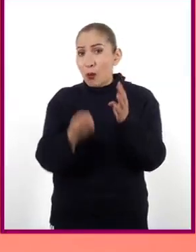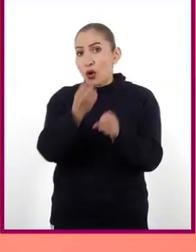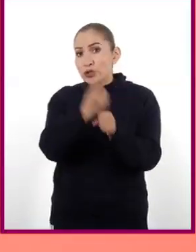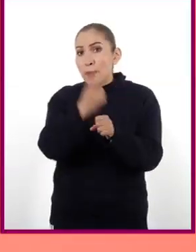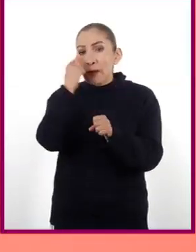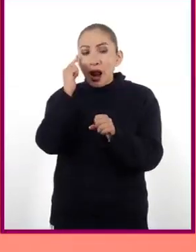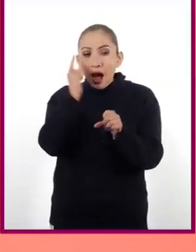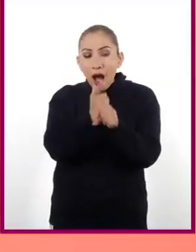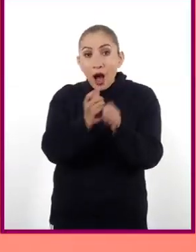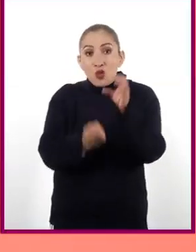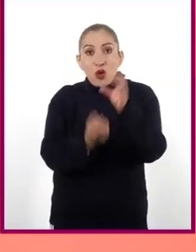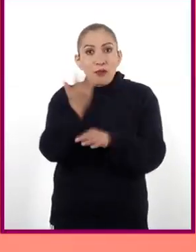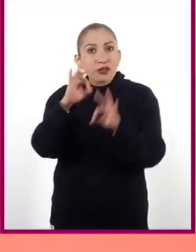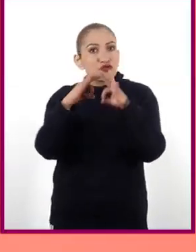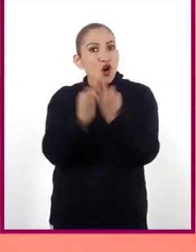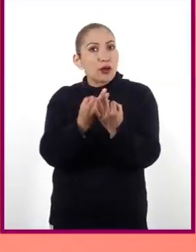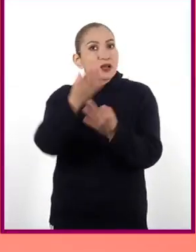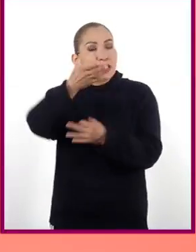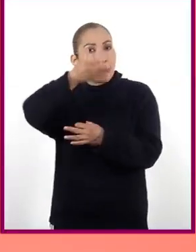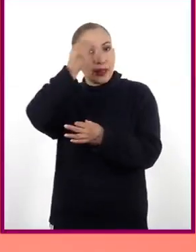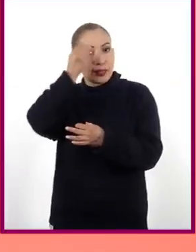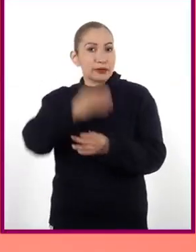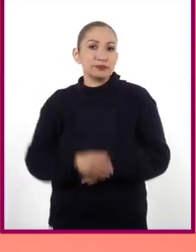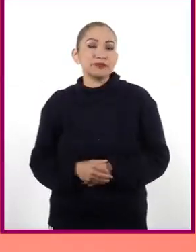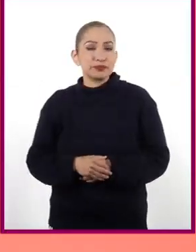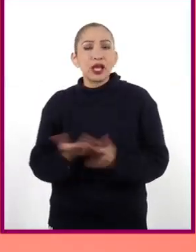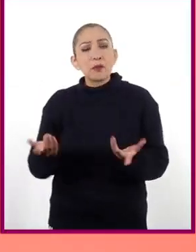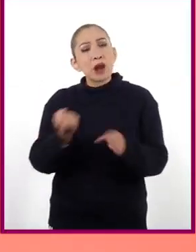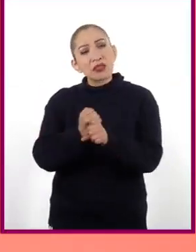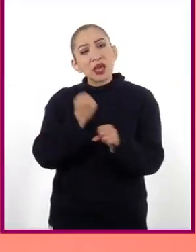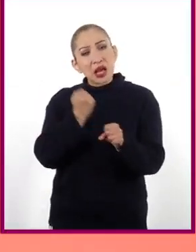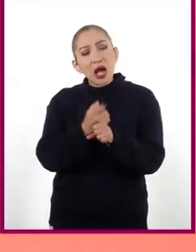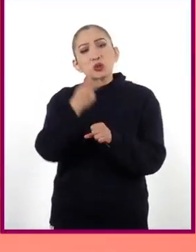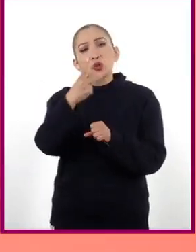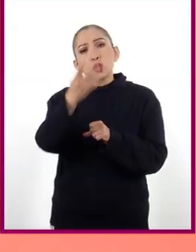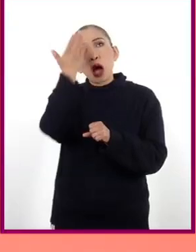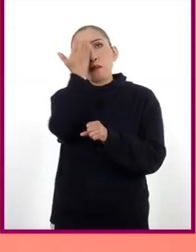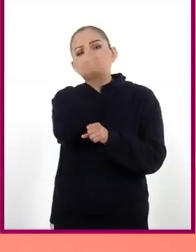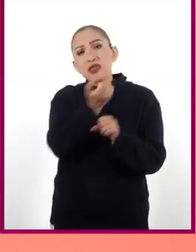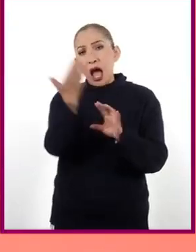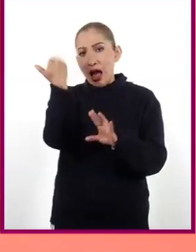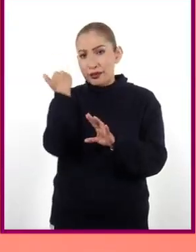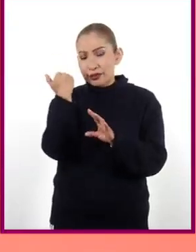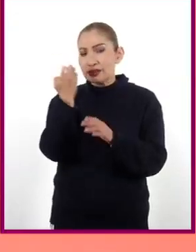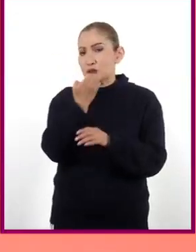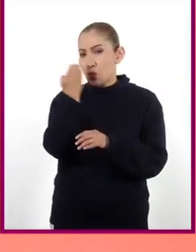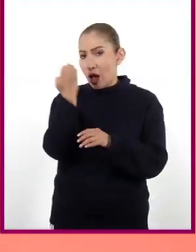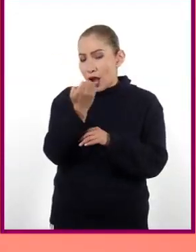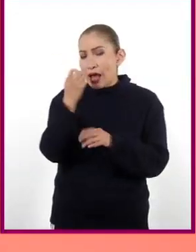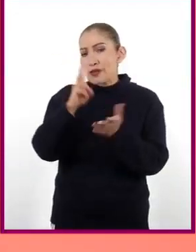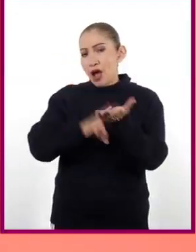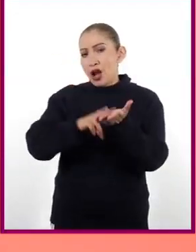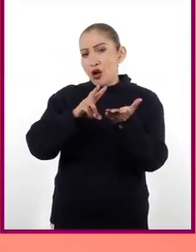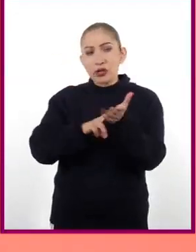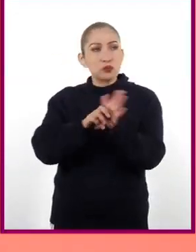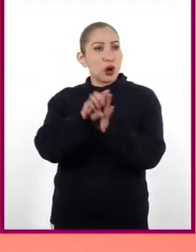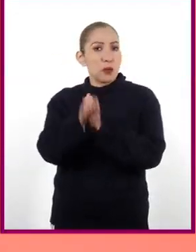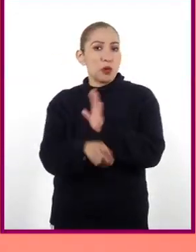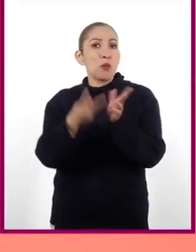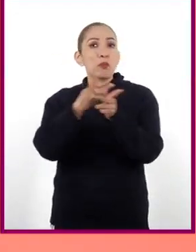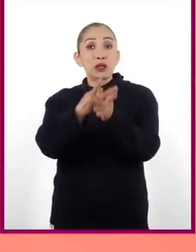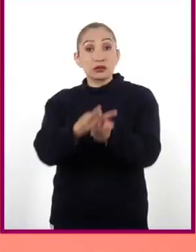oportunidad para descubrir nuevas estrategias de aprendizaje, poner en práctica sus habilidades escolares y también valores como